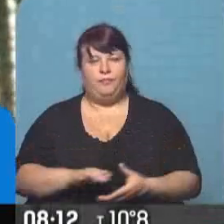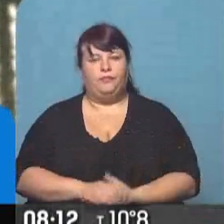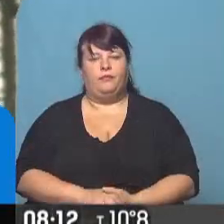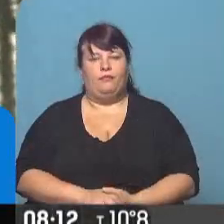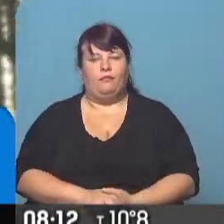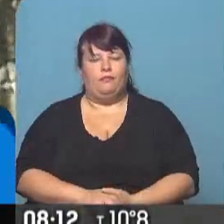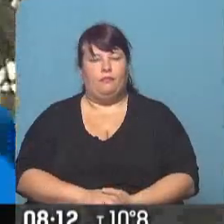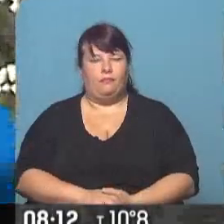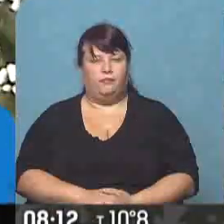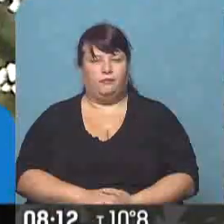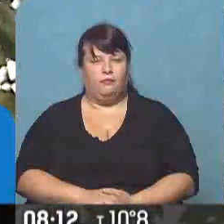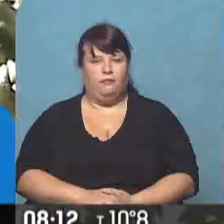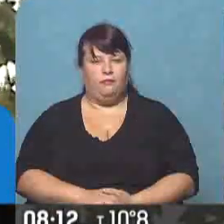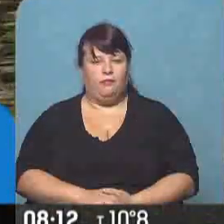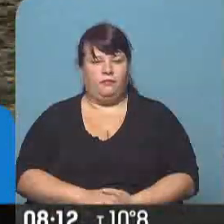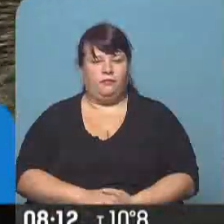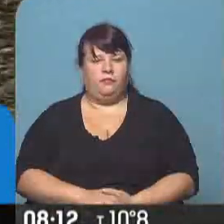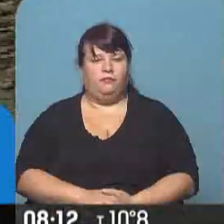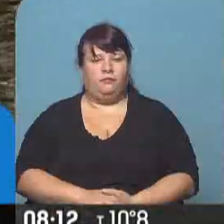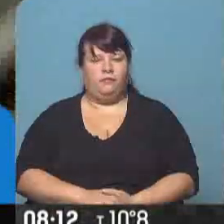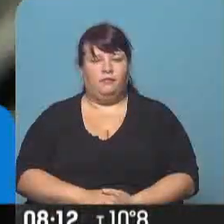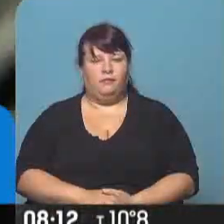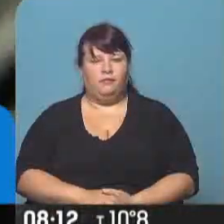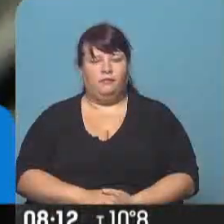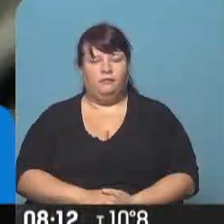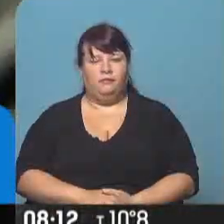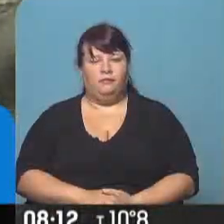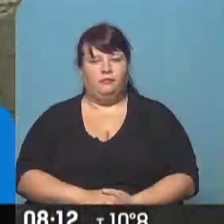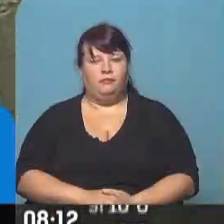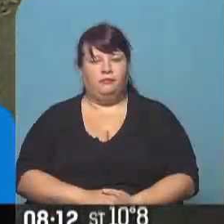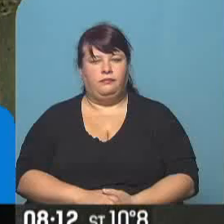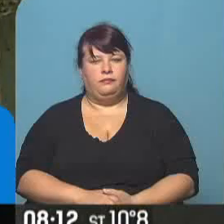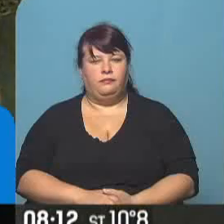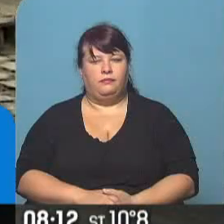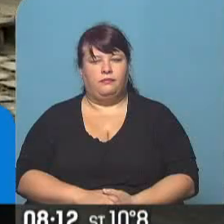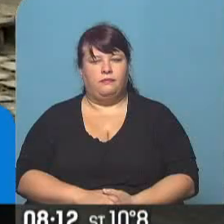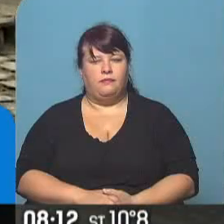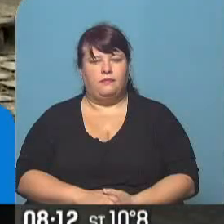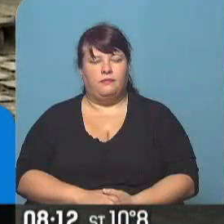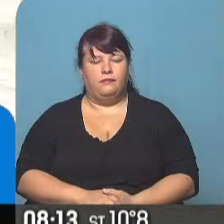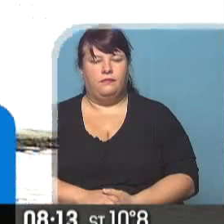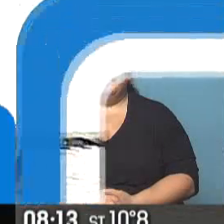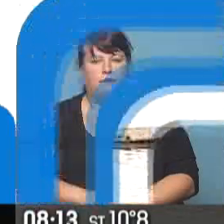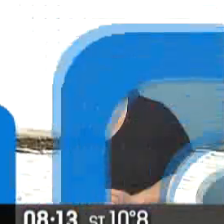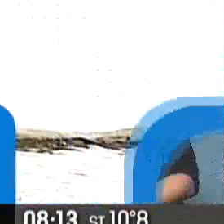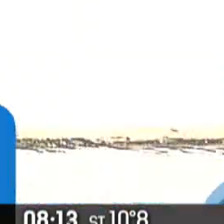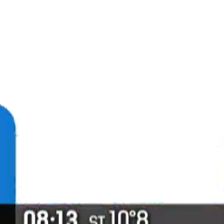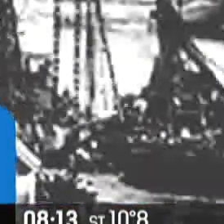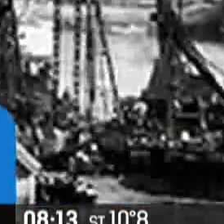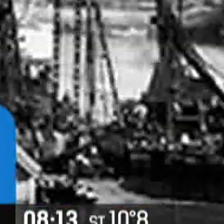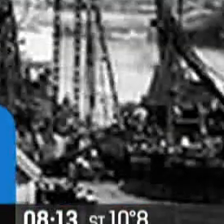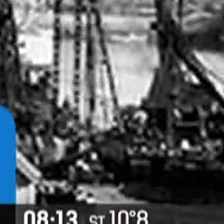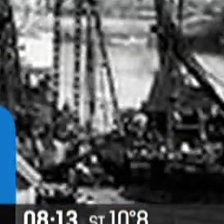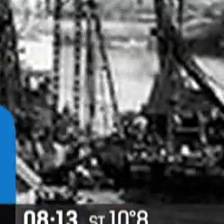barcos carboneros que jamás han de zarpar, torvo cementerio de las naves que al morir.